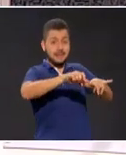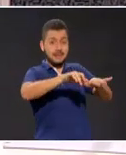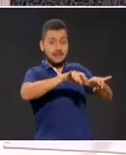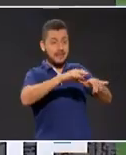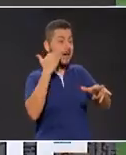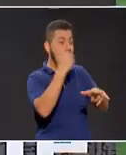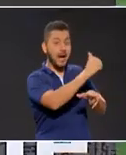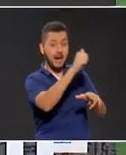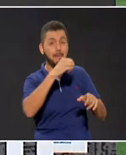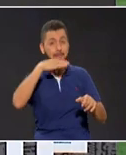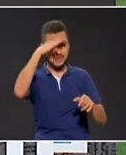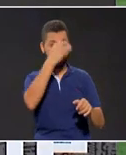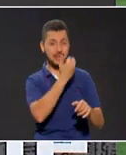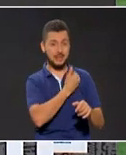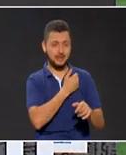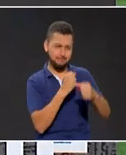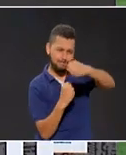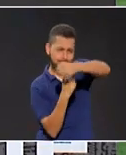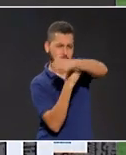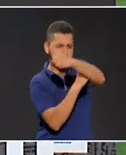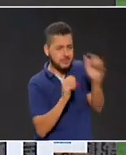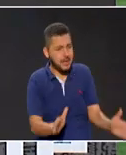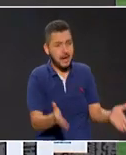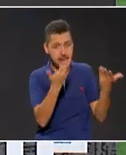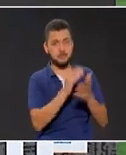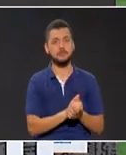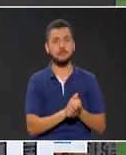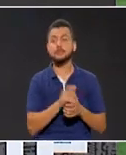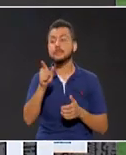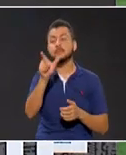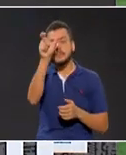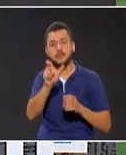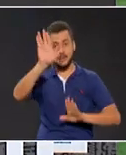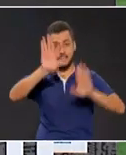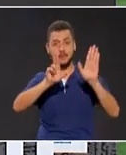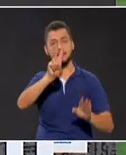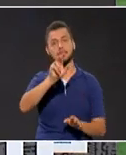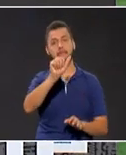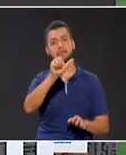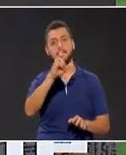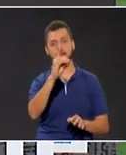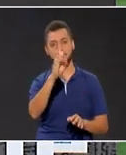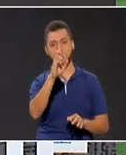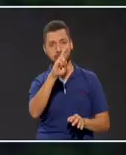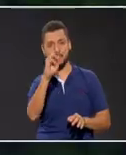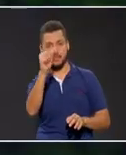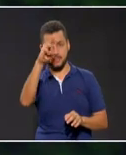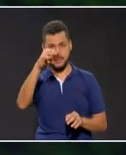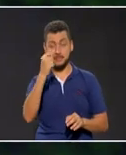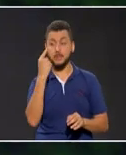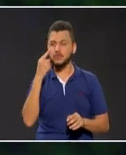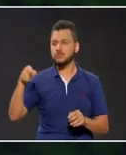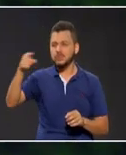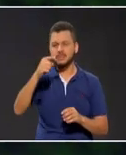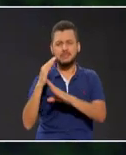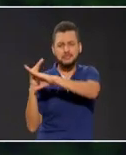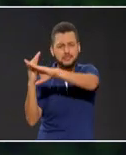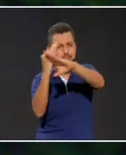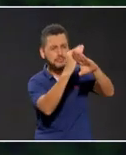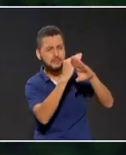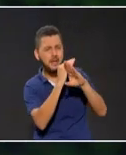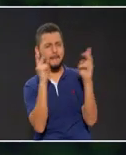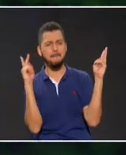transversales. Misma pregunta para Juan David Valderrama, prevención de la violencia intrafamiliar y violencia contra la mujer. Lo primero, implementar la política